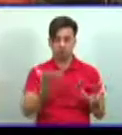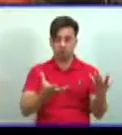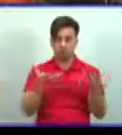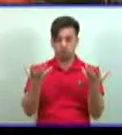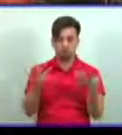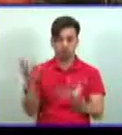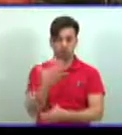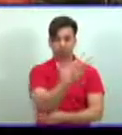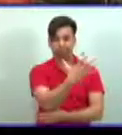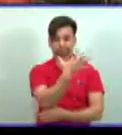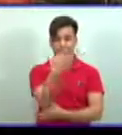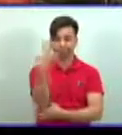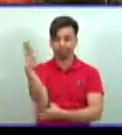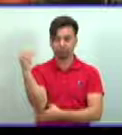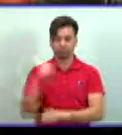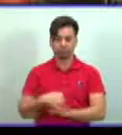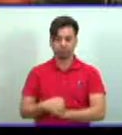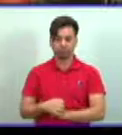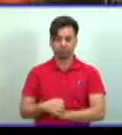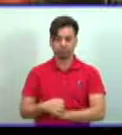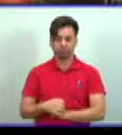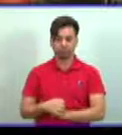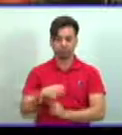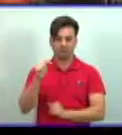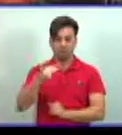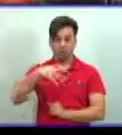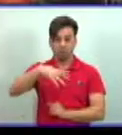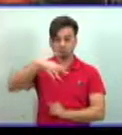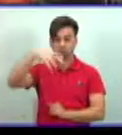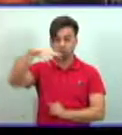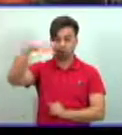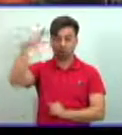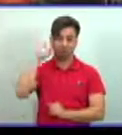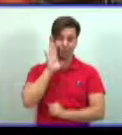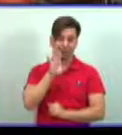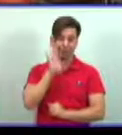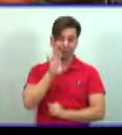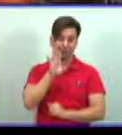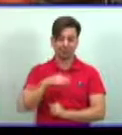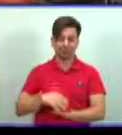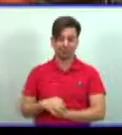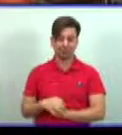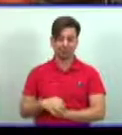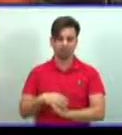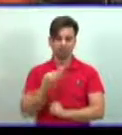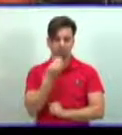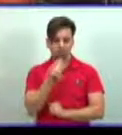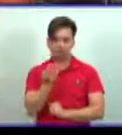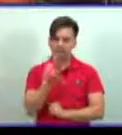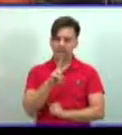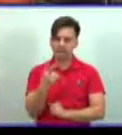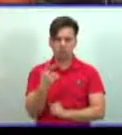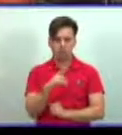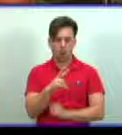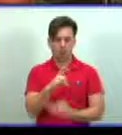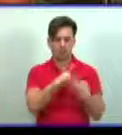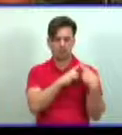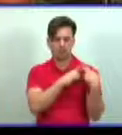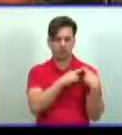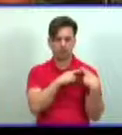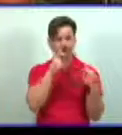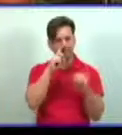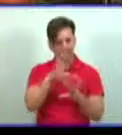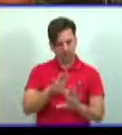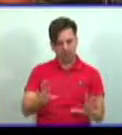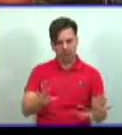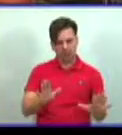cada año miles de toneladas de contaminantes a la atmósfera. Estos pueden ser de manera natural y de manera antrópica, porque